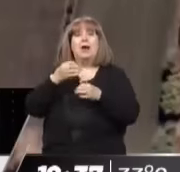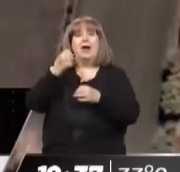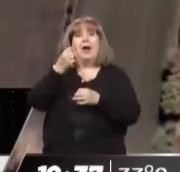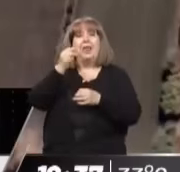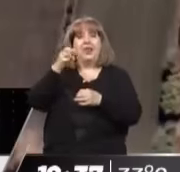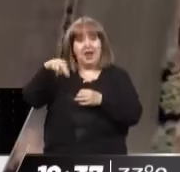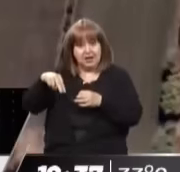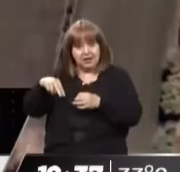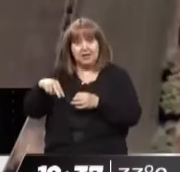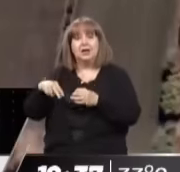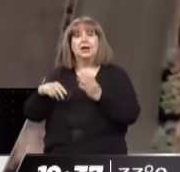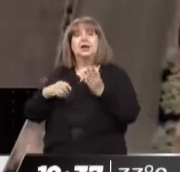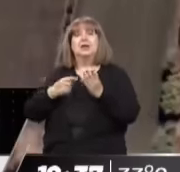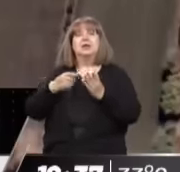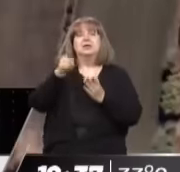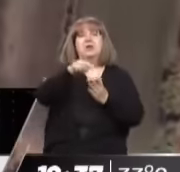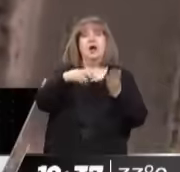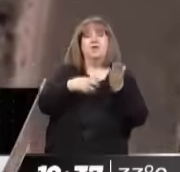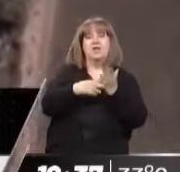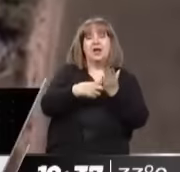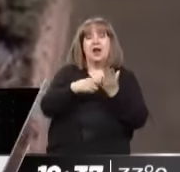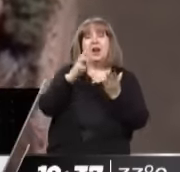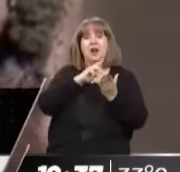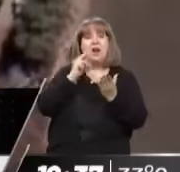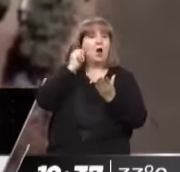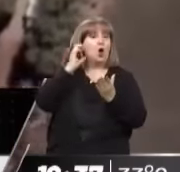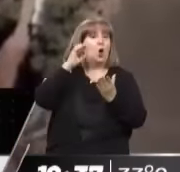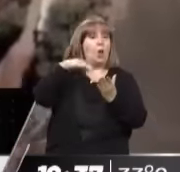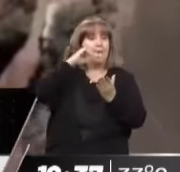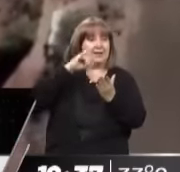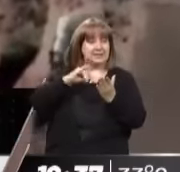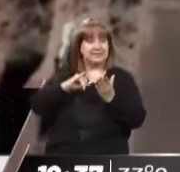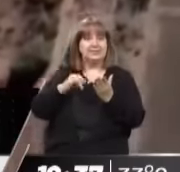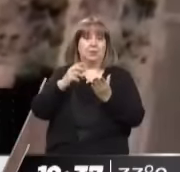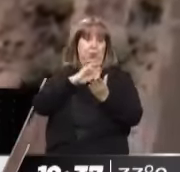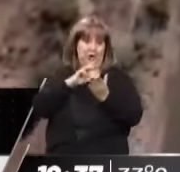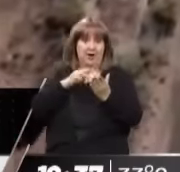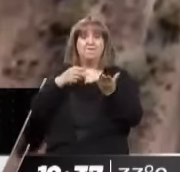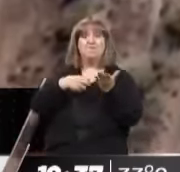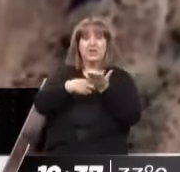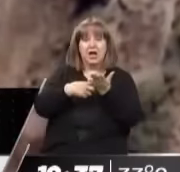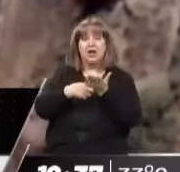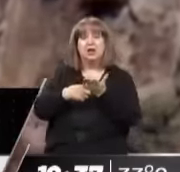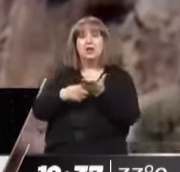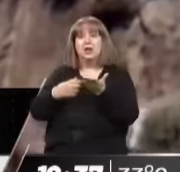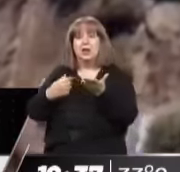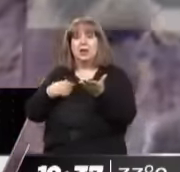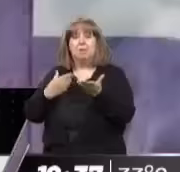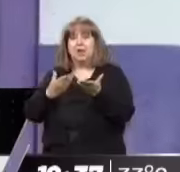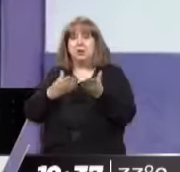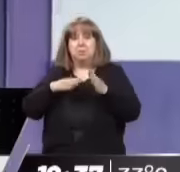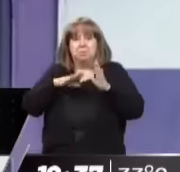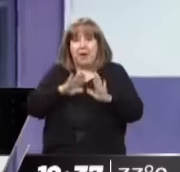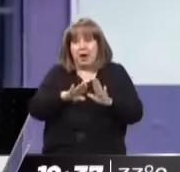que me dice que la causa la tiene una fiscal, creo que, si no me equivoco, la fiscal Gómez, pero hasta ahora el caso está como, diríamos,